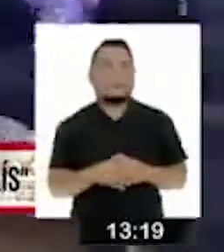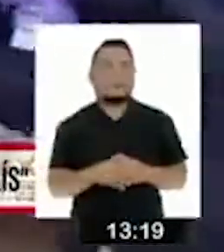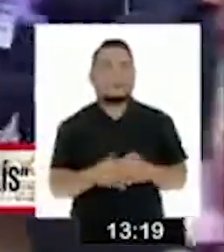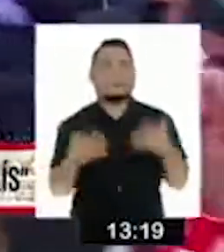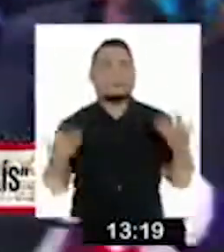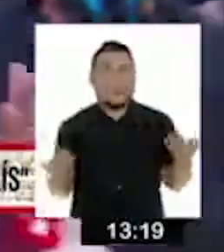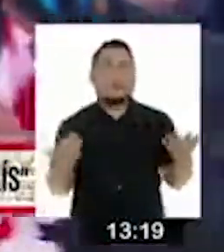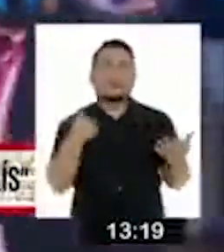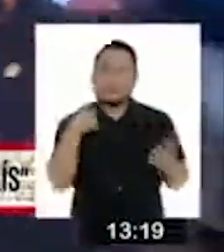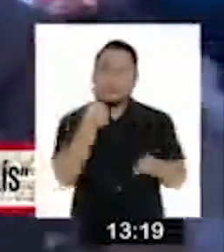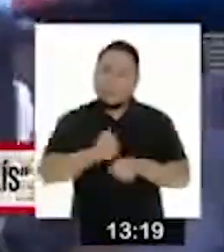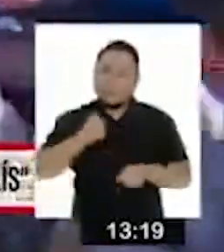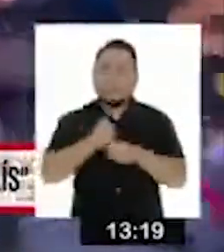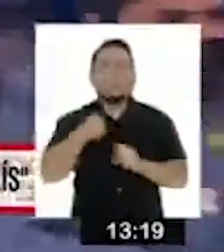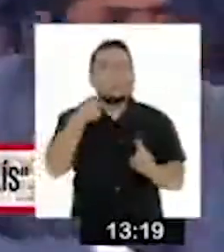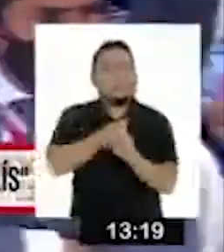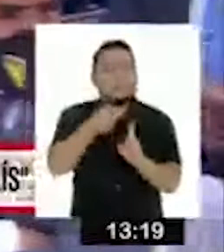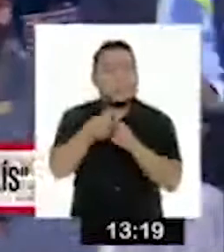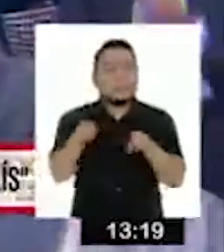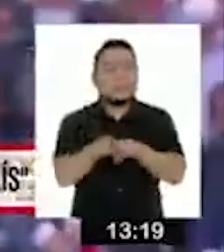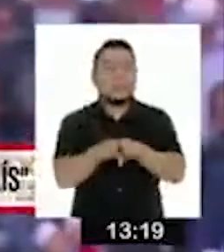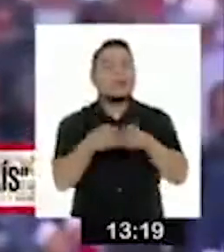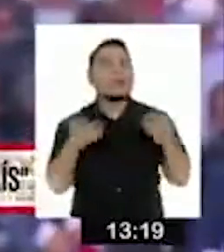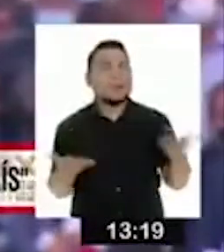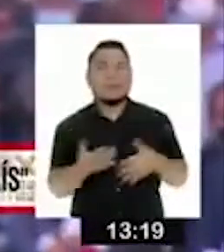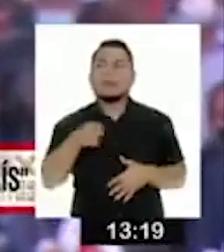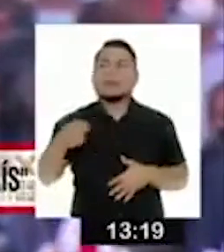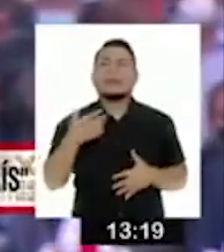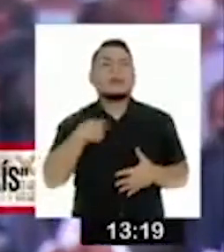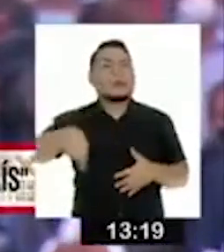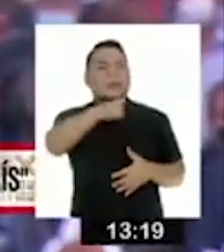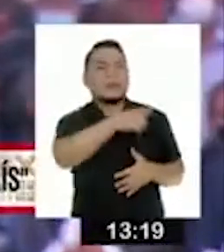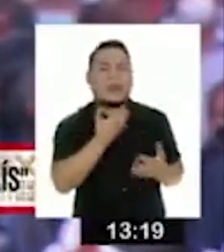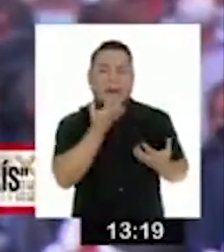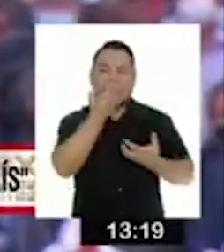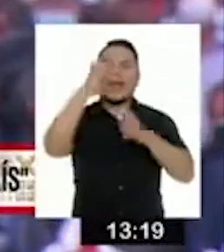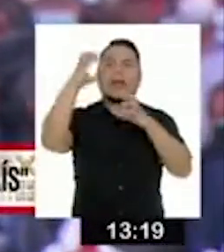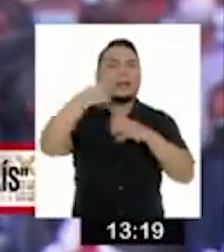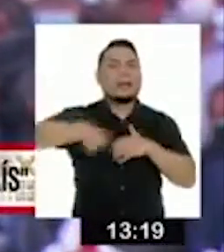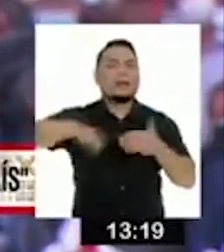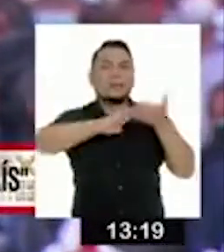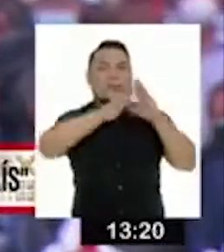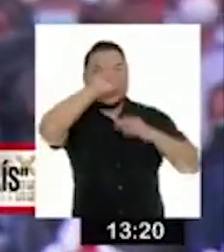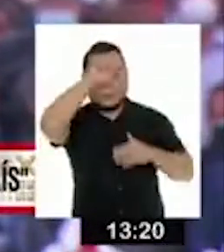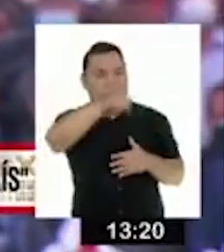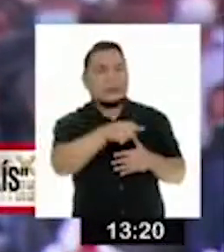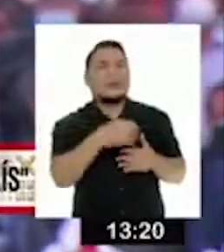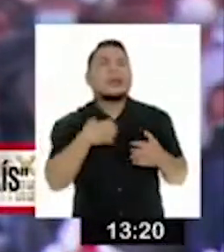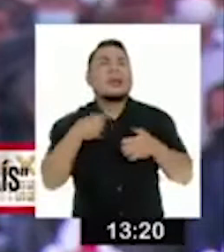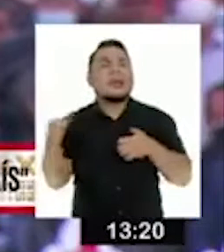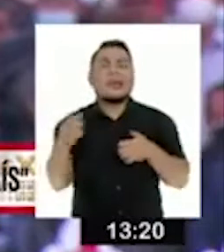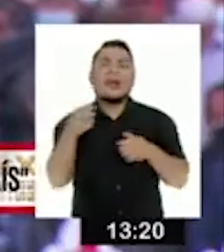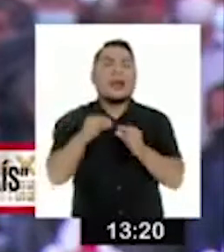Lucharé además para que el clamor del pueblo peruano, como el gas de